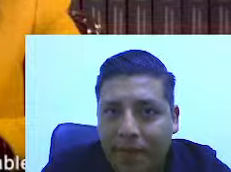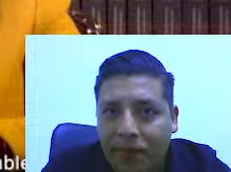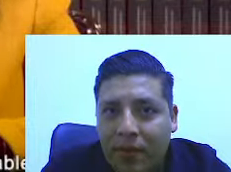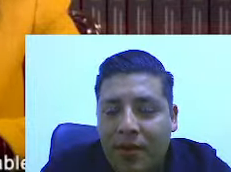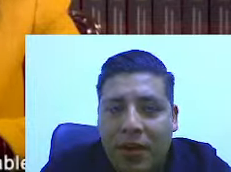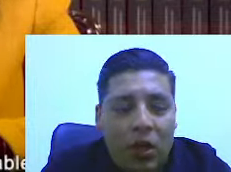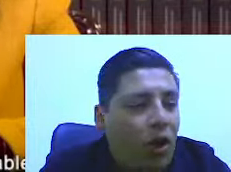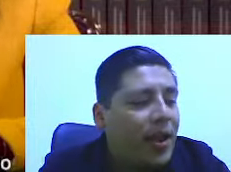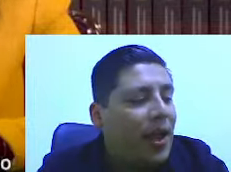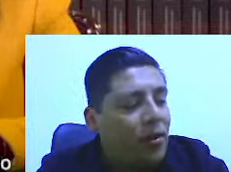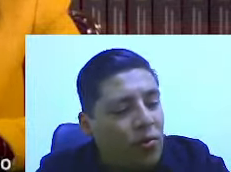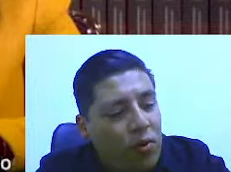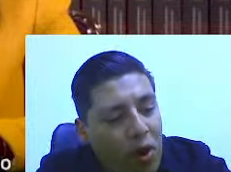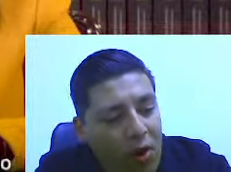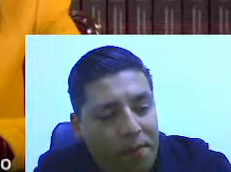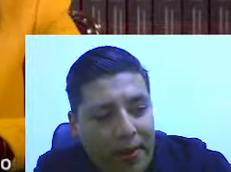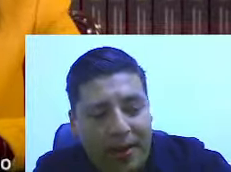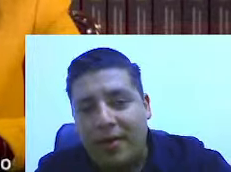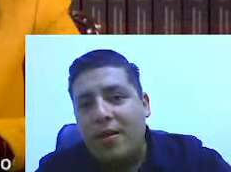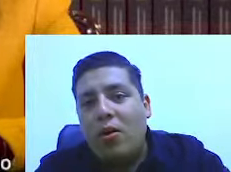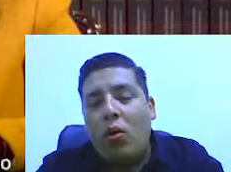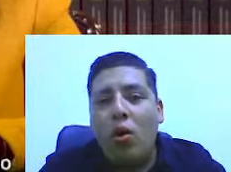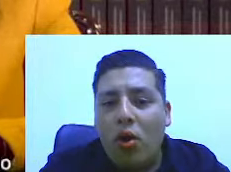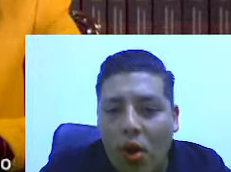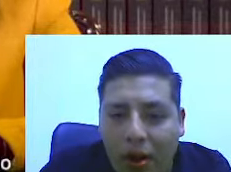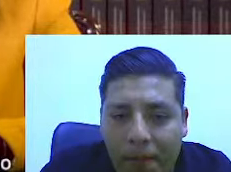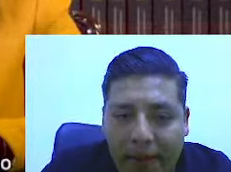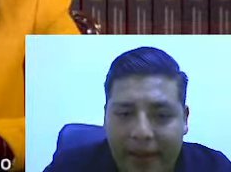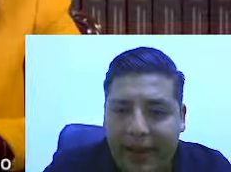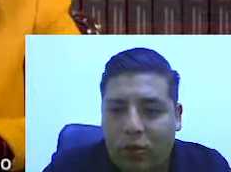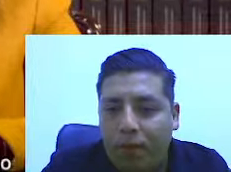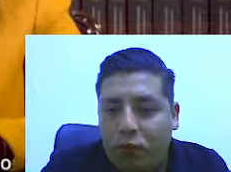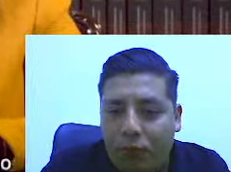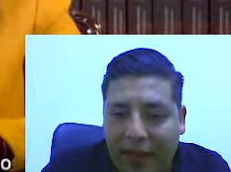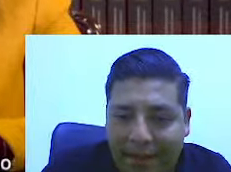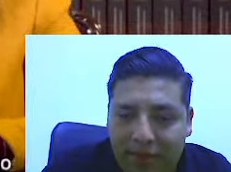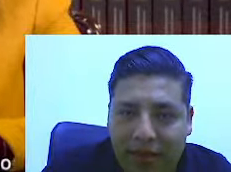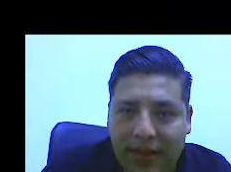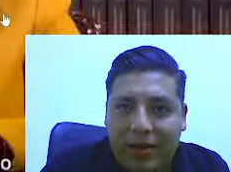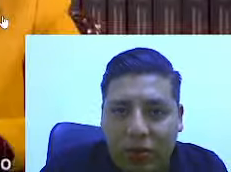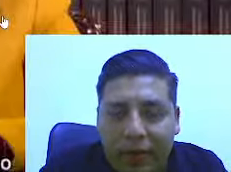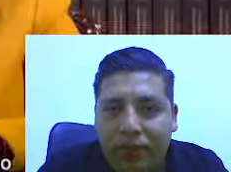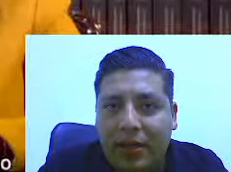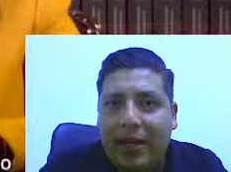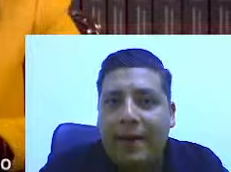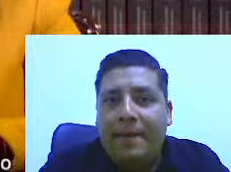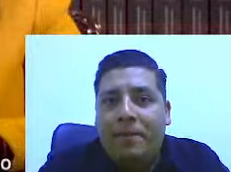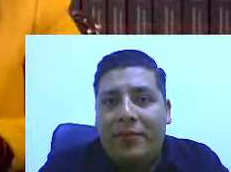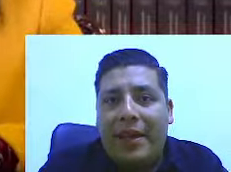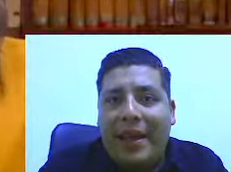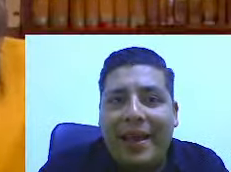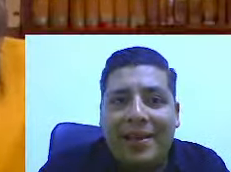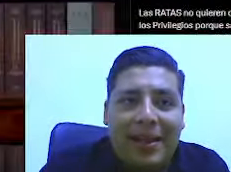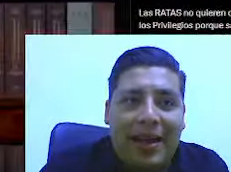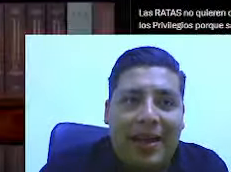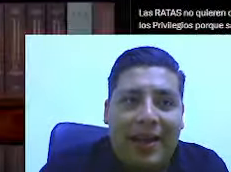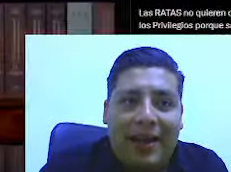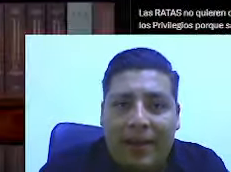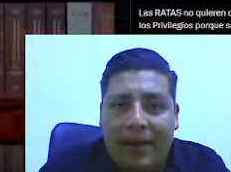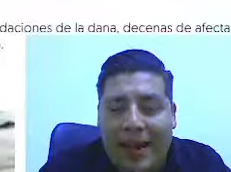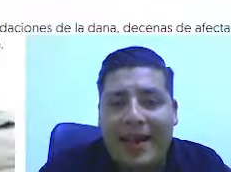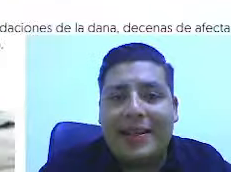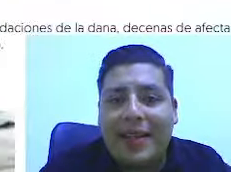amigos. Y hoy hay un golpe contundente en contra de